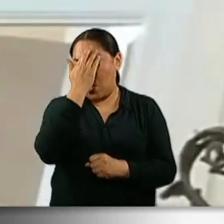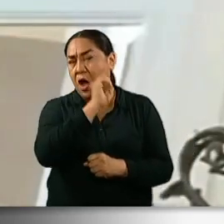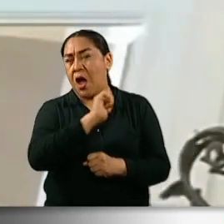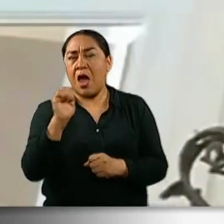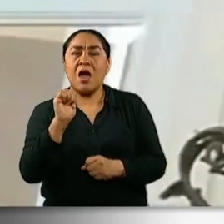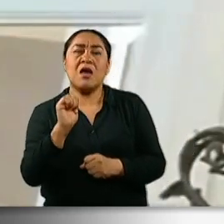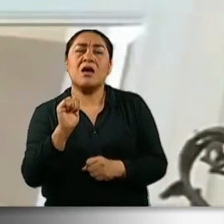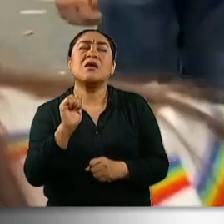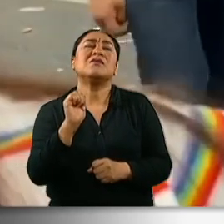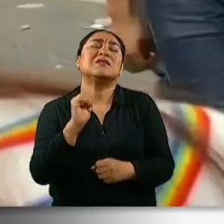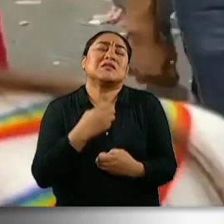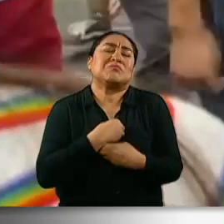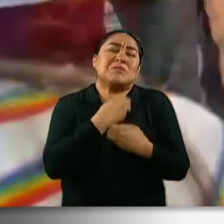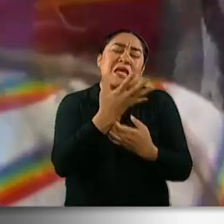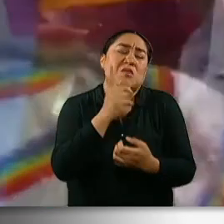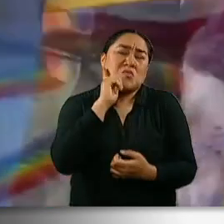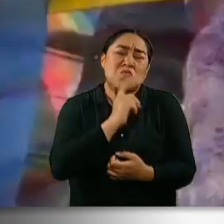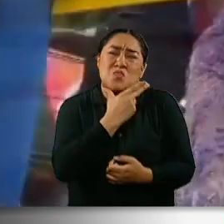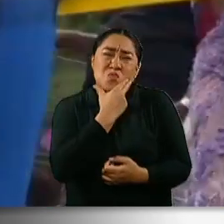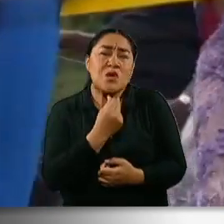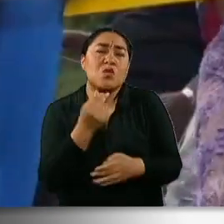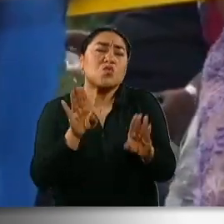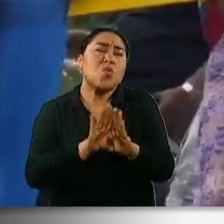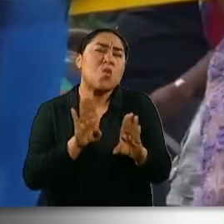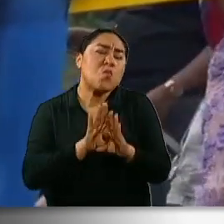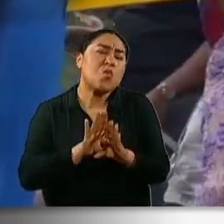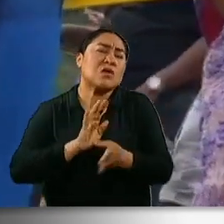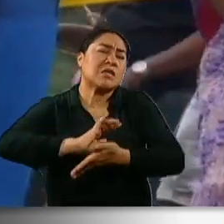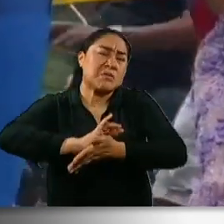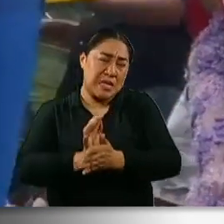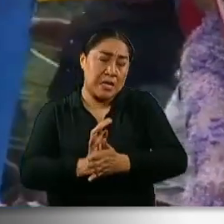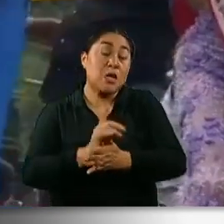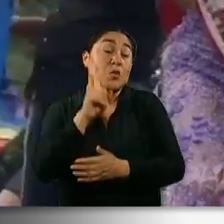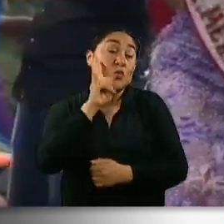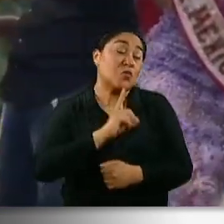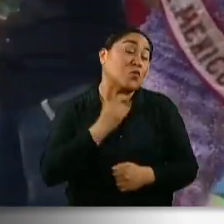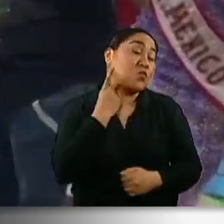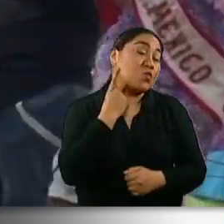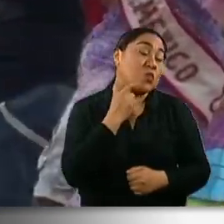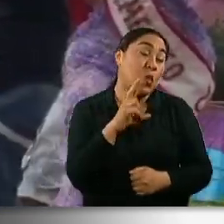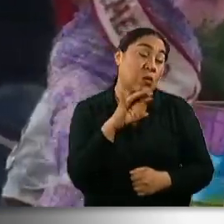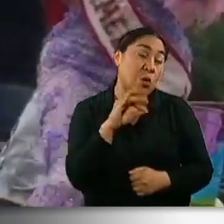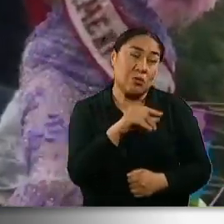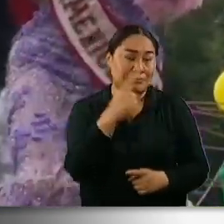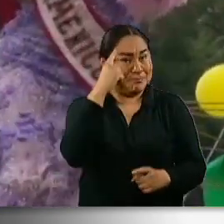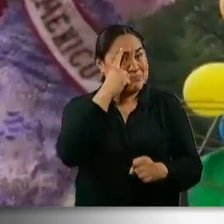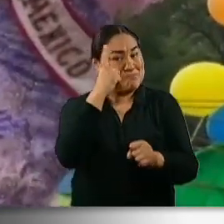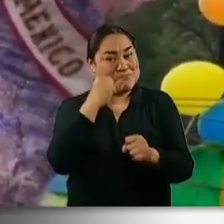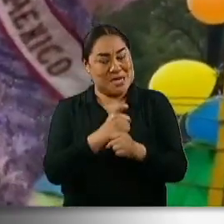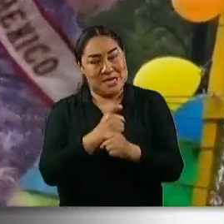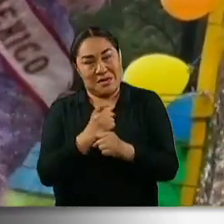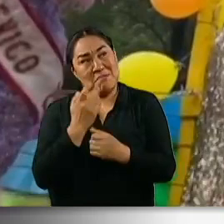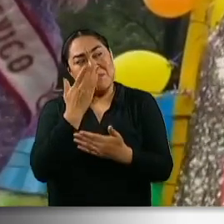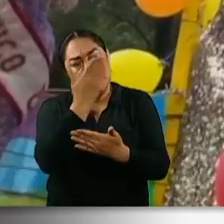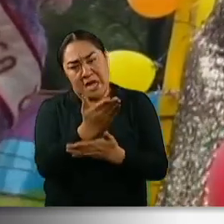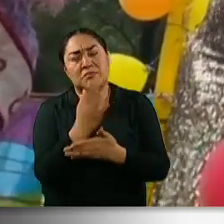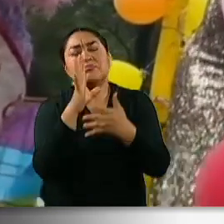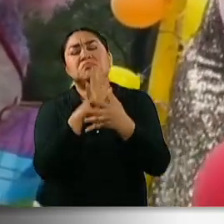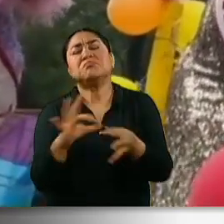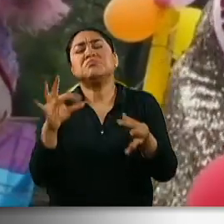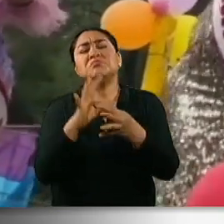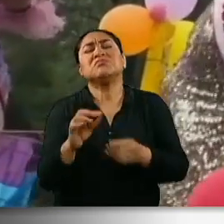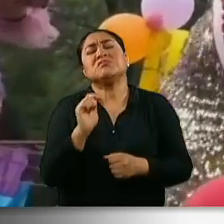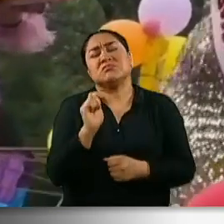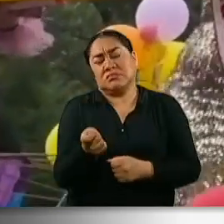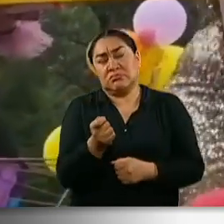de género como causal de discriminación. La diputada Rocío Banquels, una de las impulsoras de esta propuesta, explicó que se trata